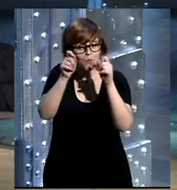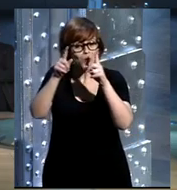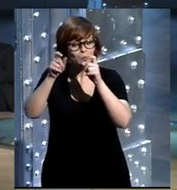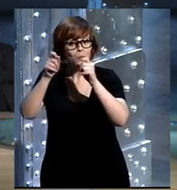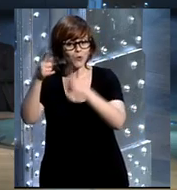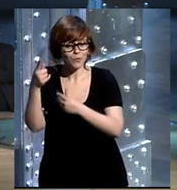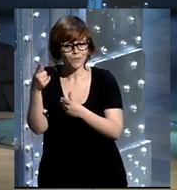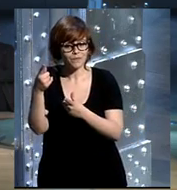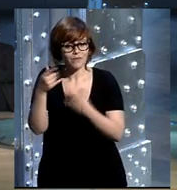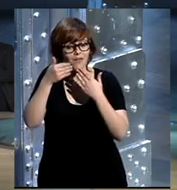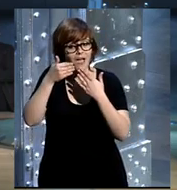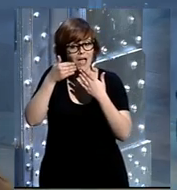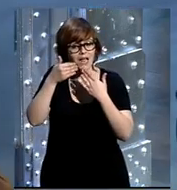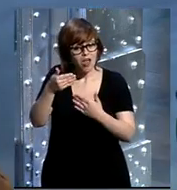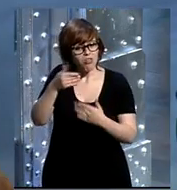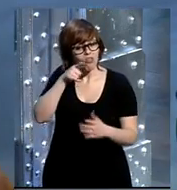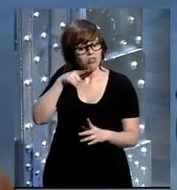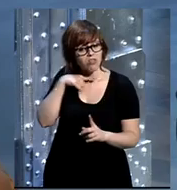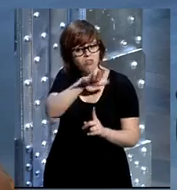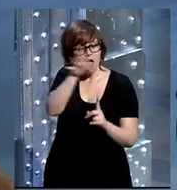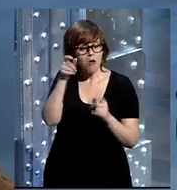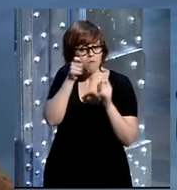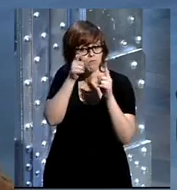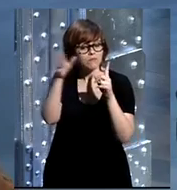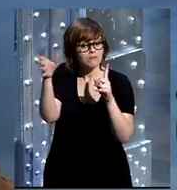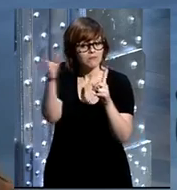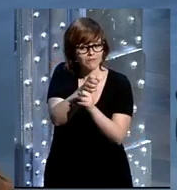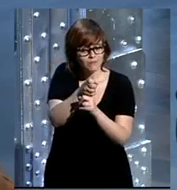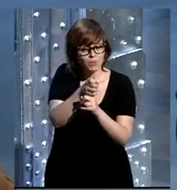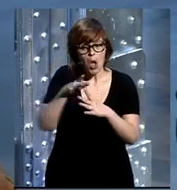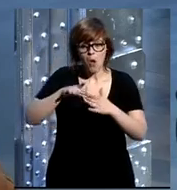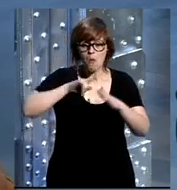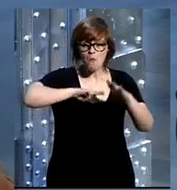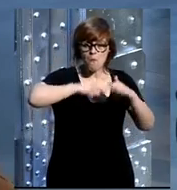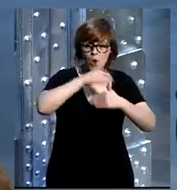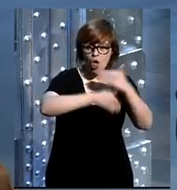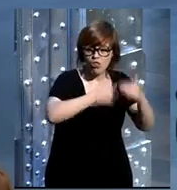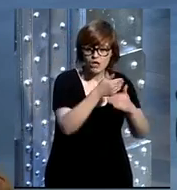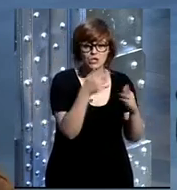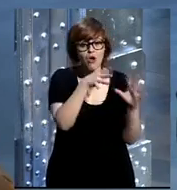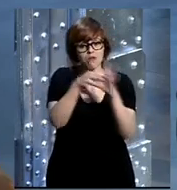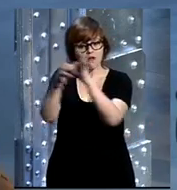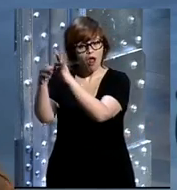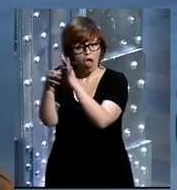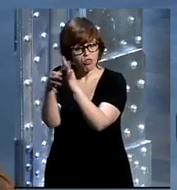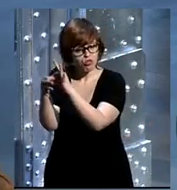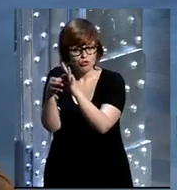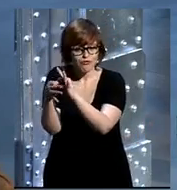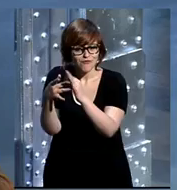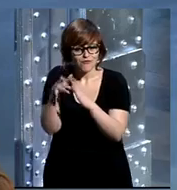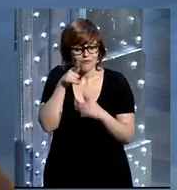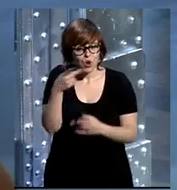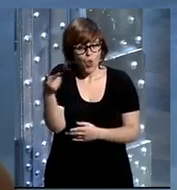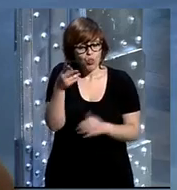desarrollan los mismos procesos y las mismas relaciones que se han desarrollado